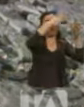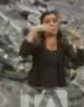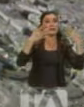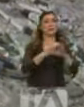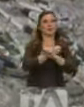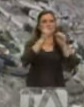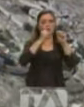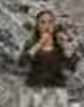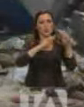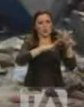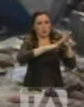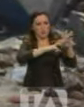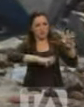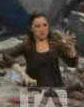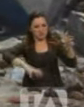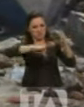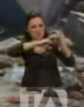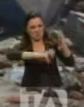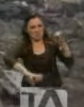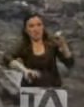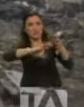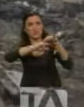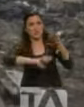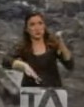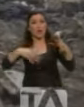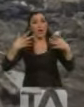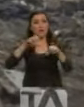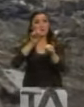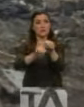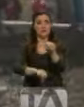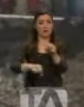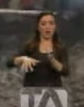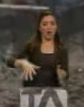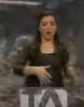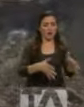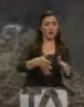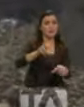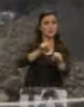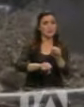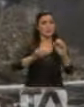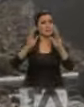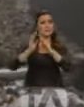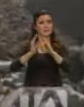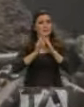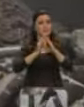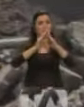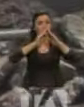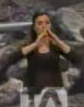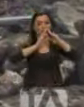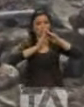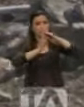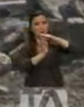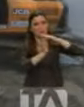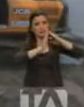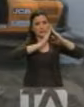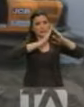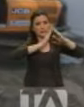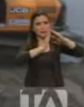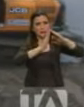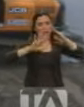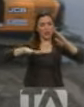pudo ver los daños provocados por olas agitadas, una vía totalmente destruida y viviendas a punto de ser arrasadas por el